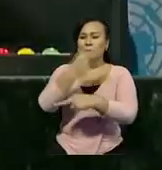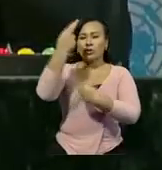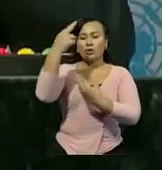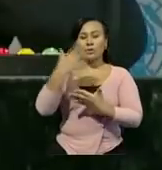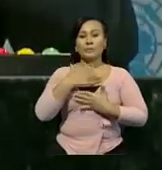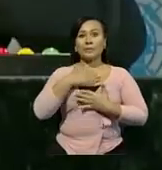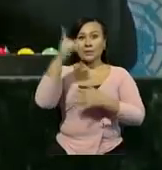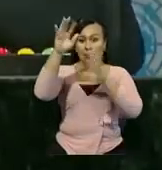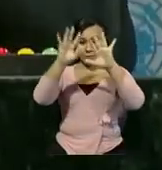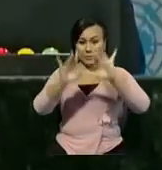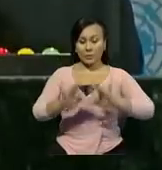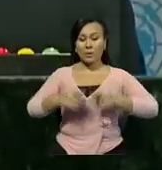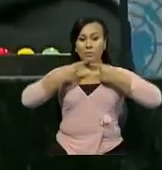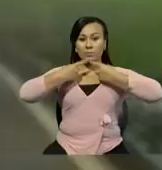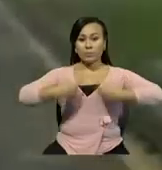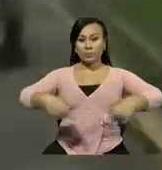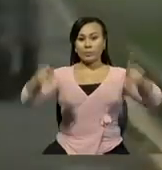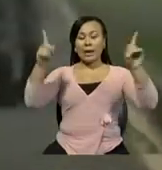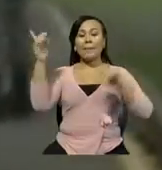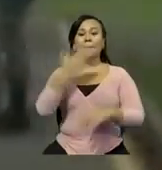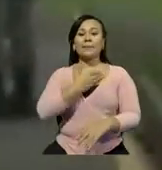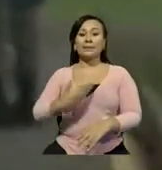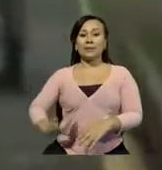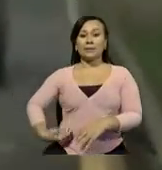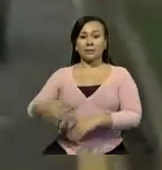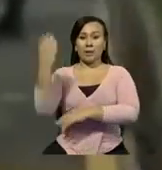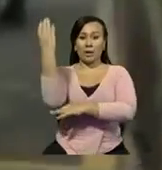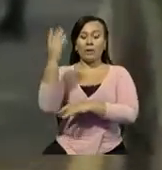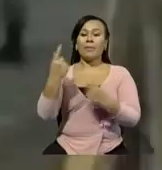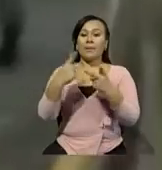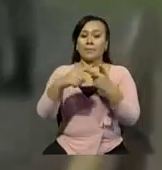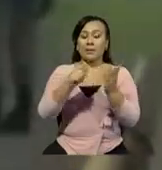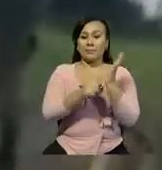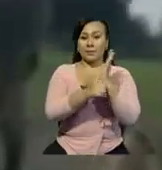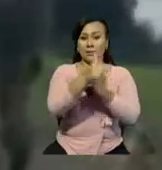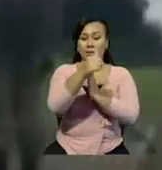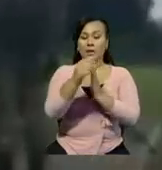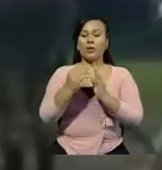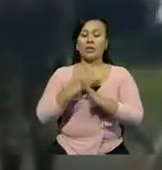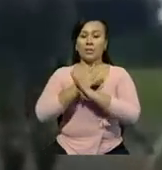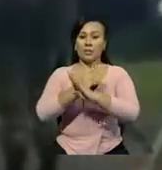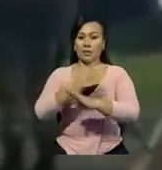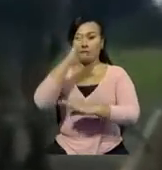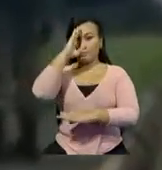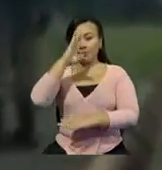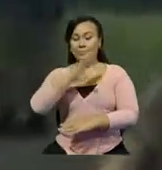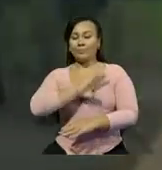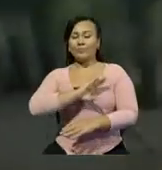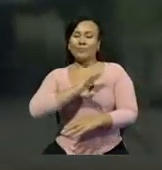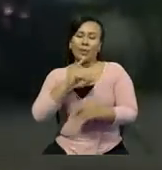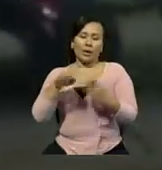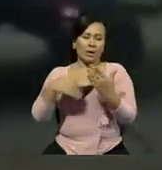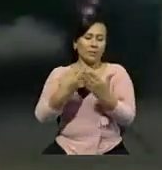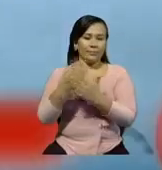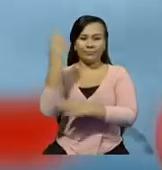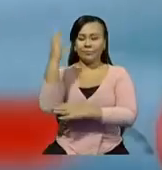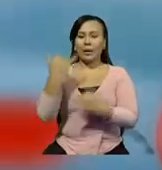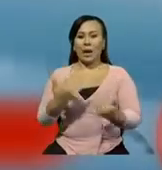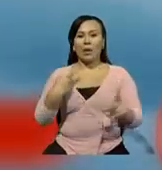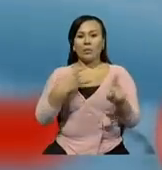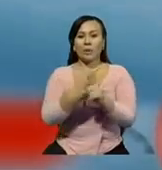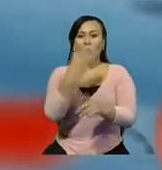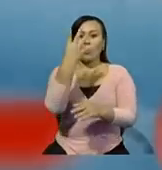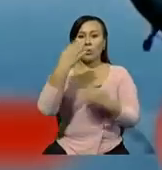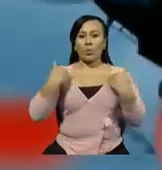mandatario colombiano en su red social por su parte el ministerio de defensa de colombia informó que son cuatro los cadáveres recuperados en estos del